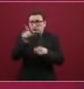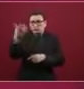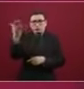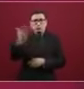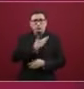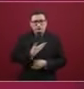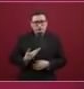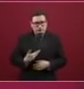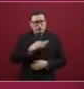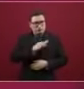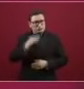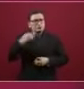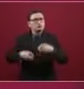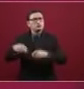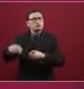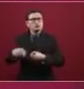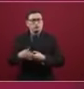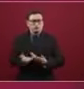si